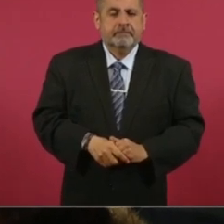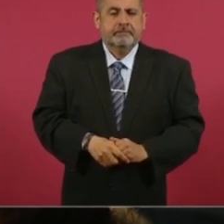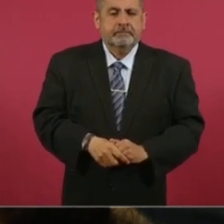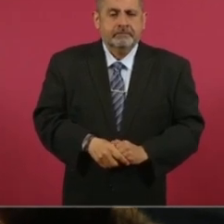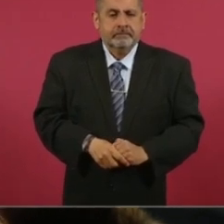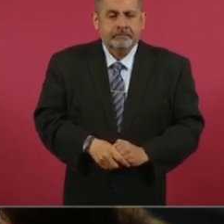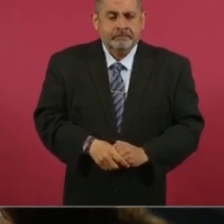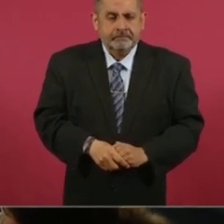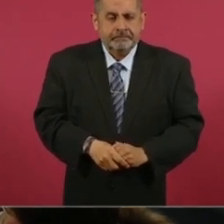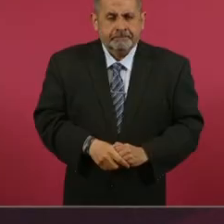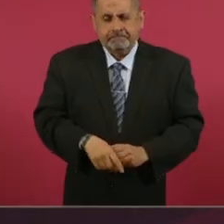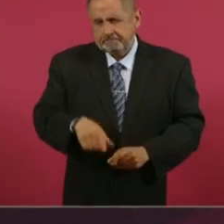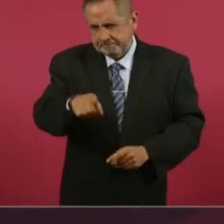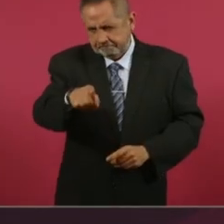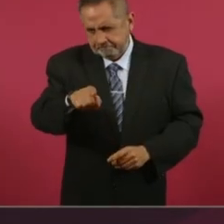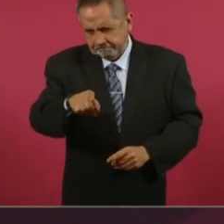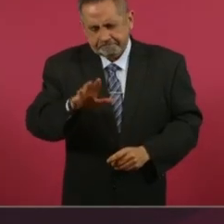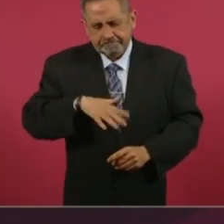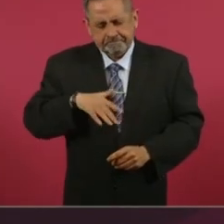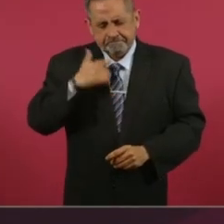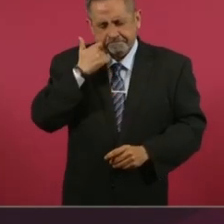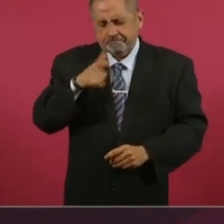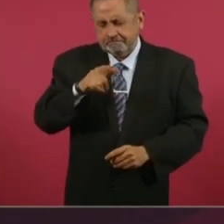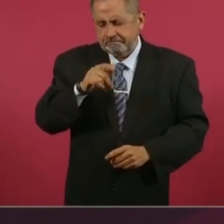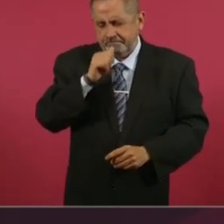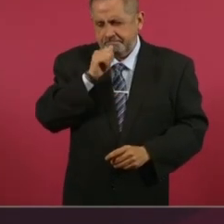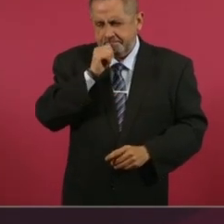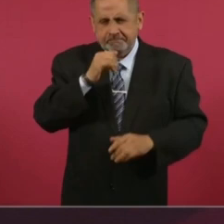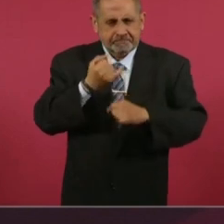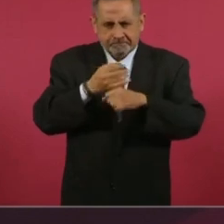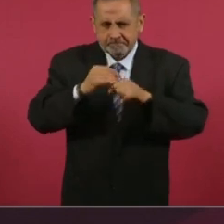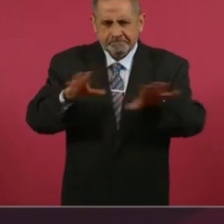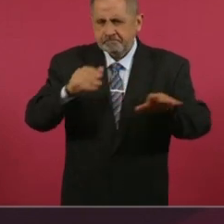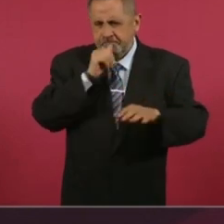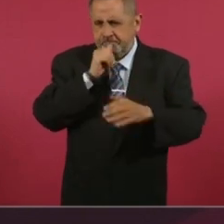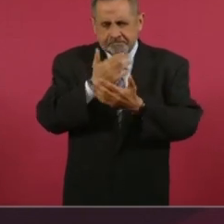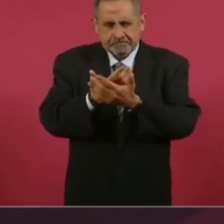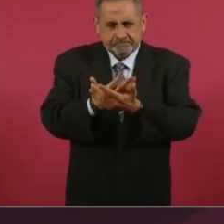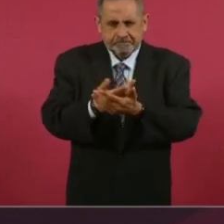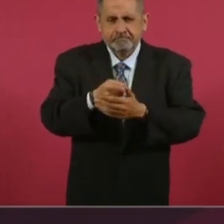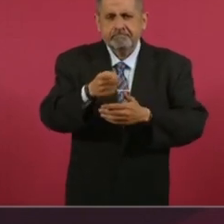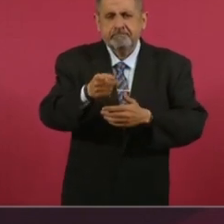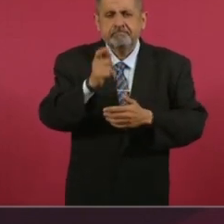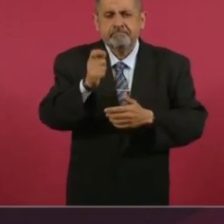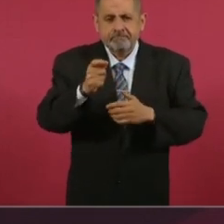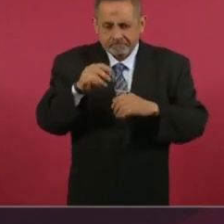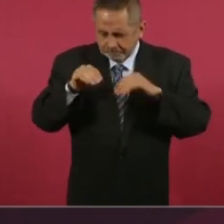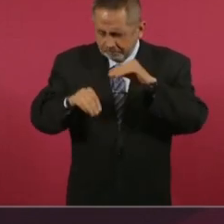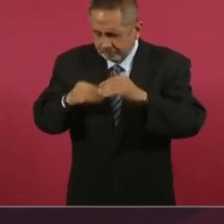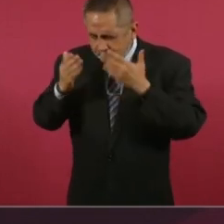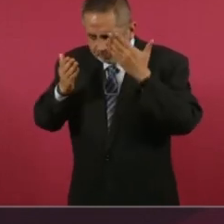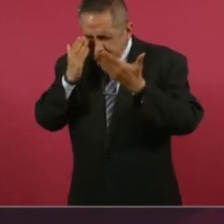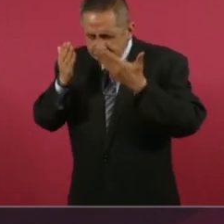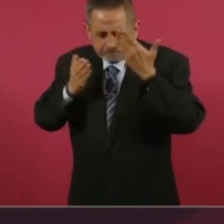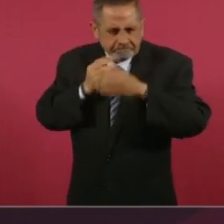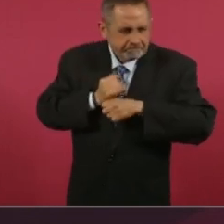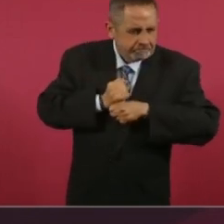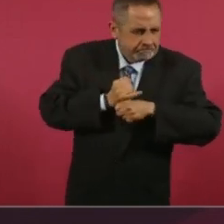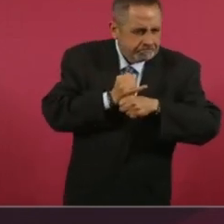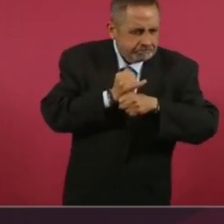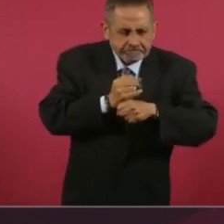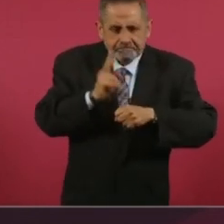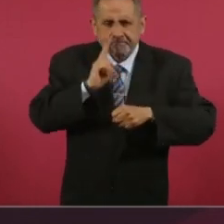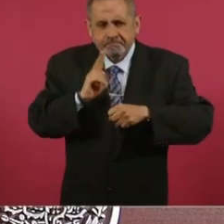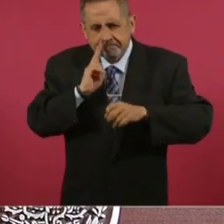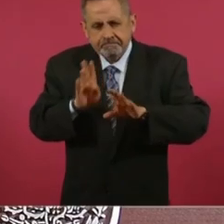No quiero todavía dar información sobre eso porque se están haciendo los estudios